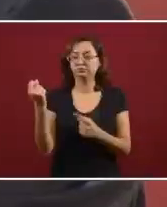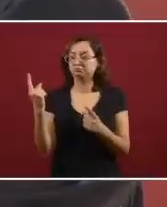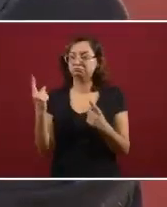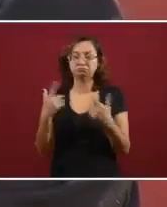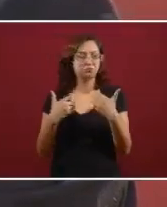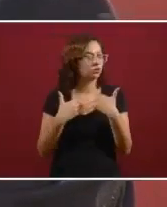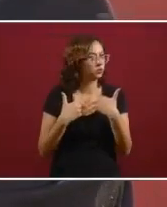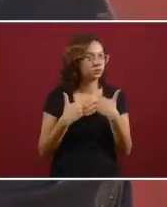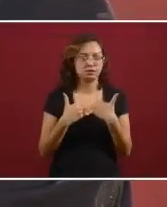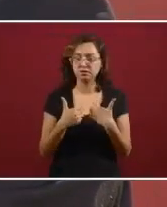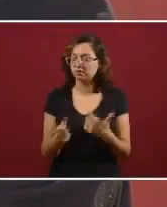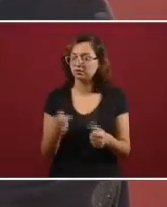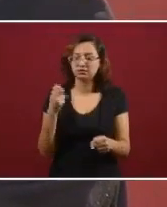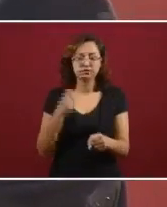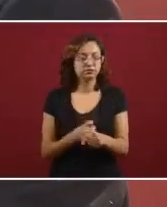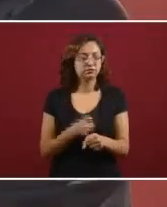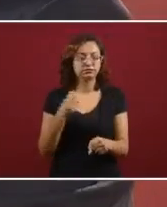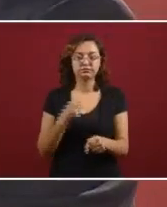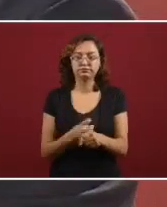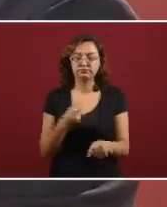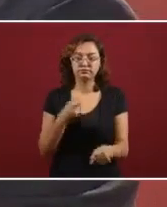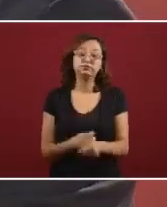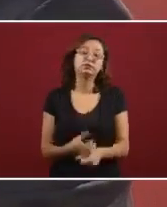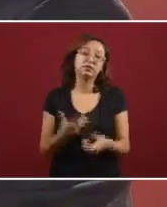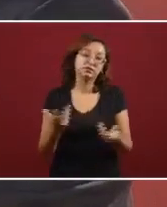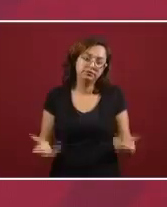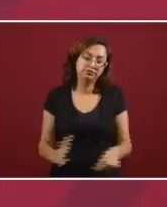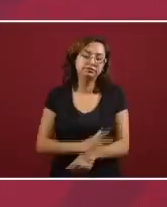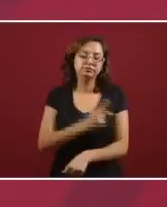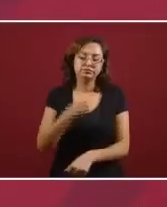entienden y por eso hablo,